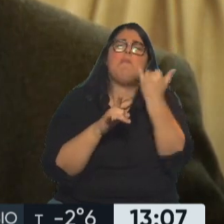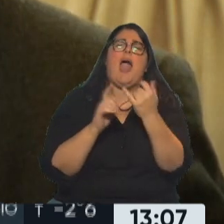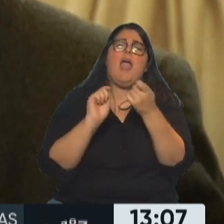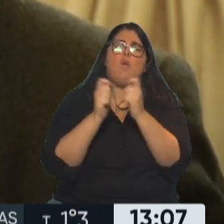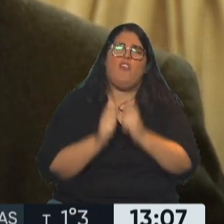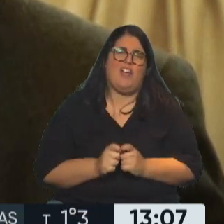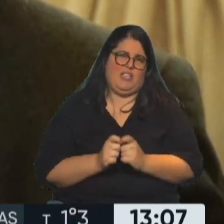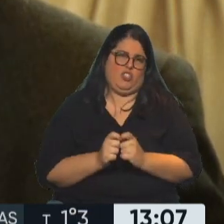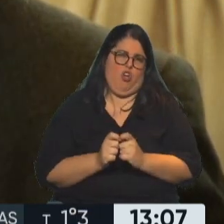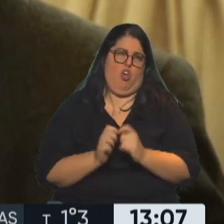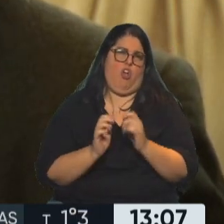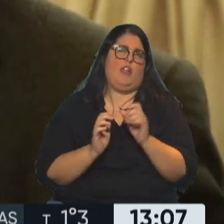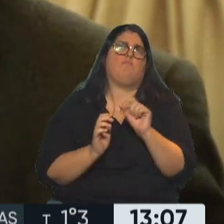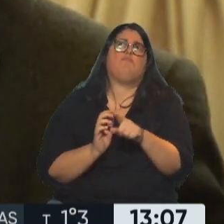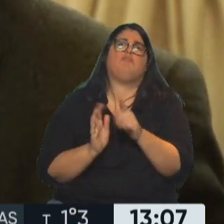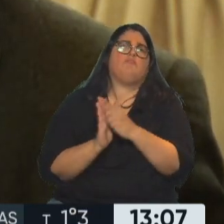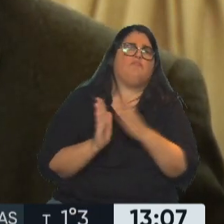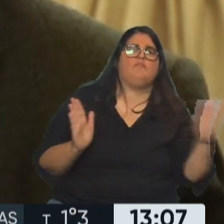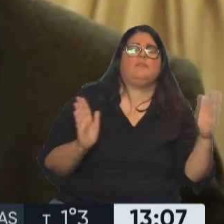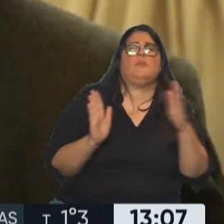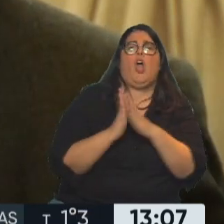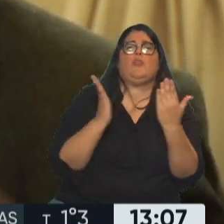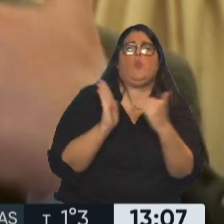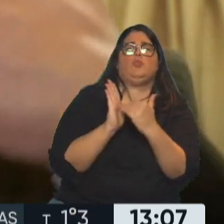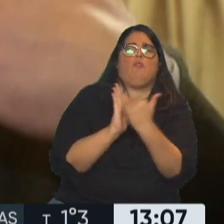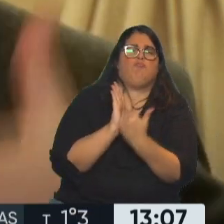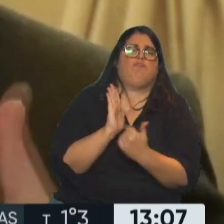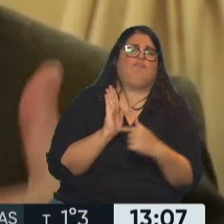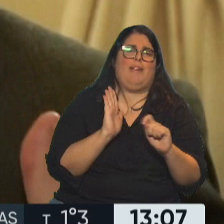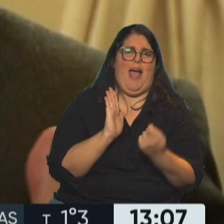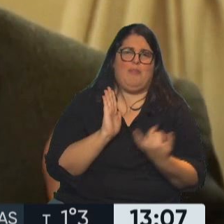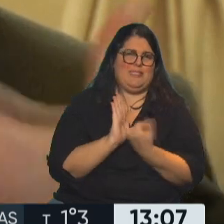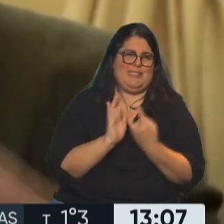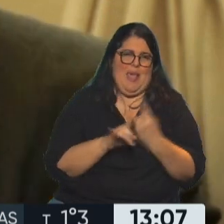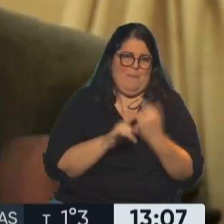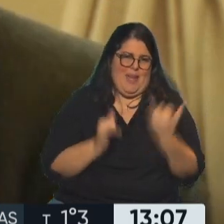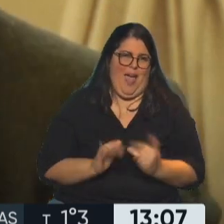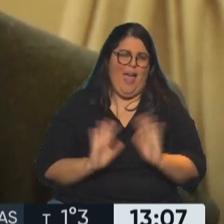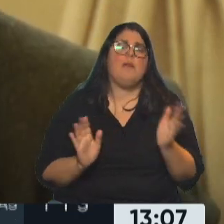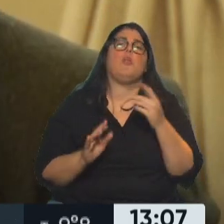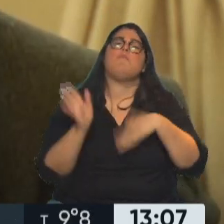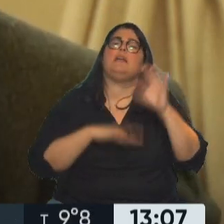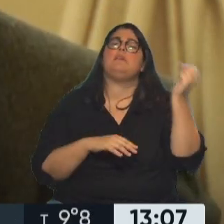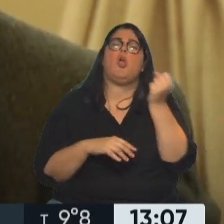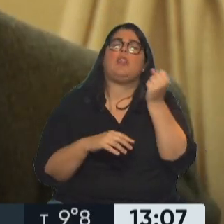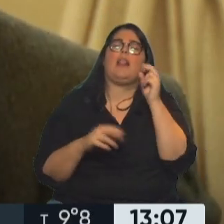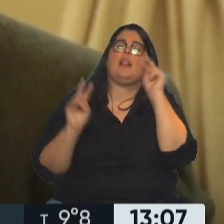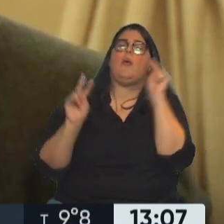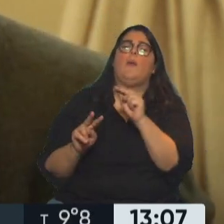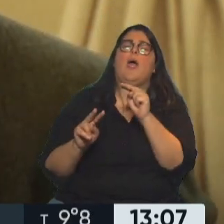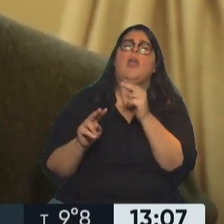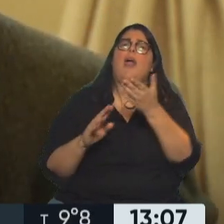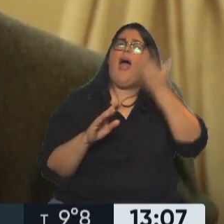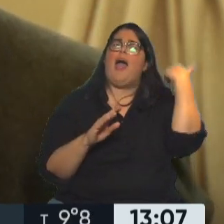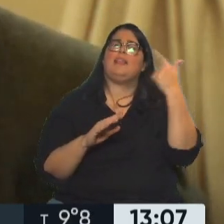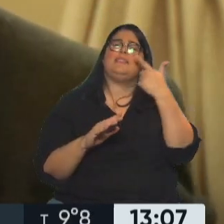modificaciones en su vida útil. Lo importante es ver cuál es el punto de partida desde el cual iniciamos desde el